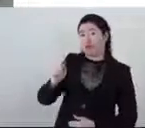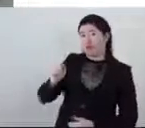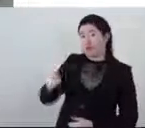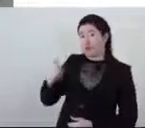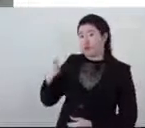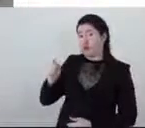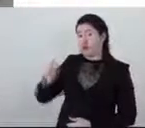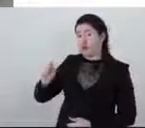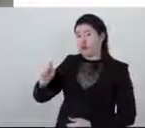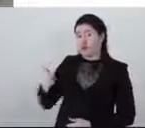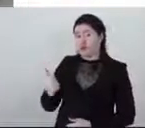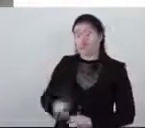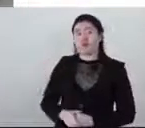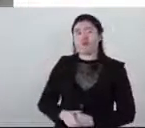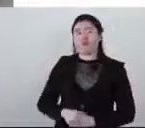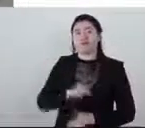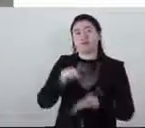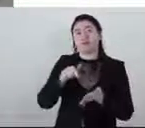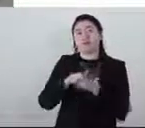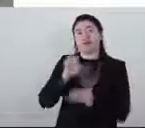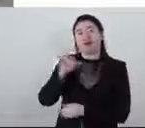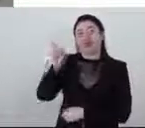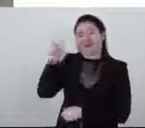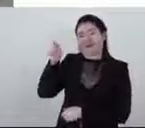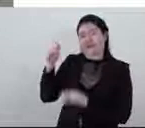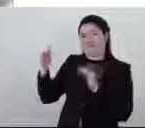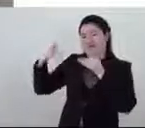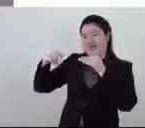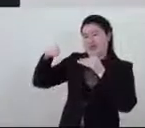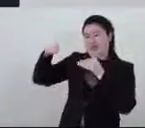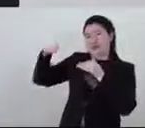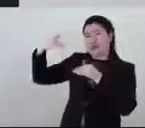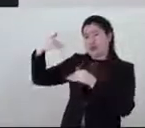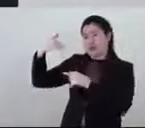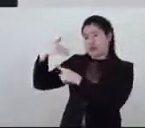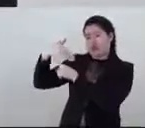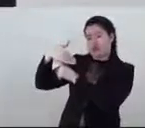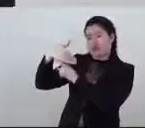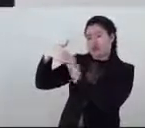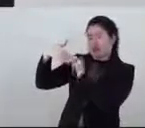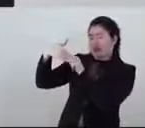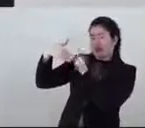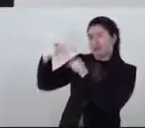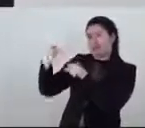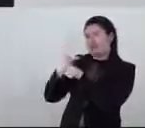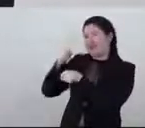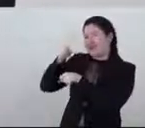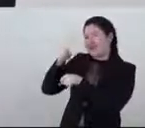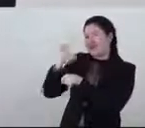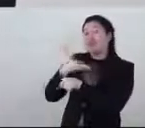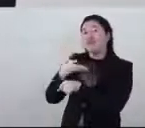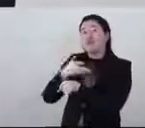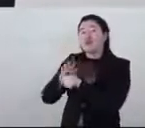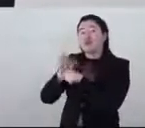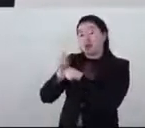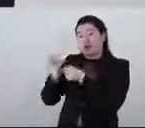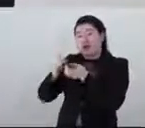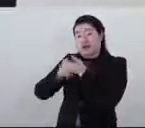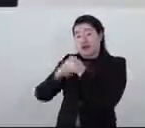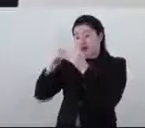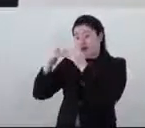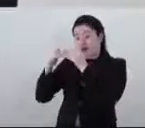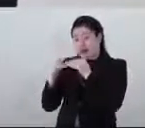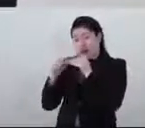4.1.26, parte este del puente colapsado. En relación a lo anterior, se observó la deformación en el alma y la fractura en el patín